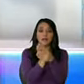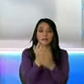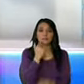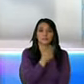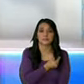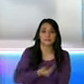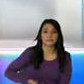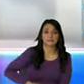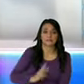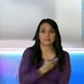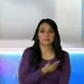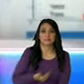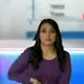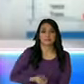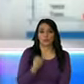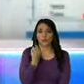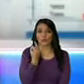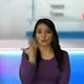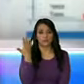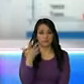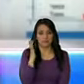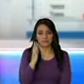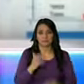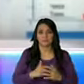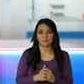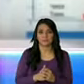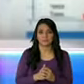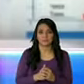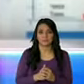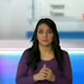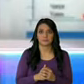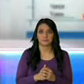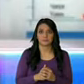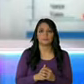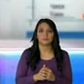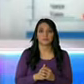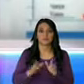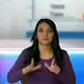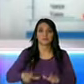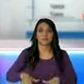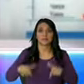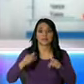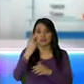presidente estaban escrutadas. En el caso del binomio Moreno-Glass, el